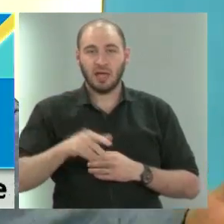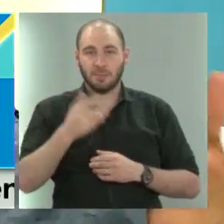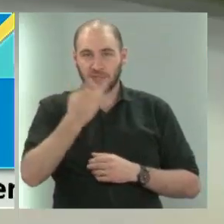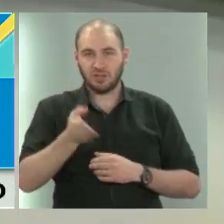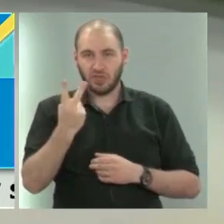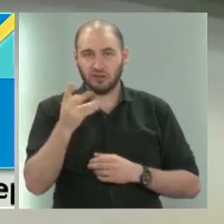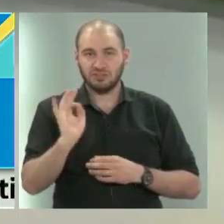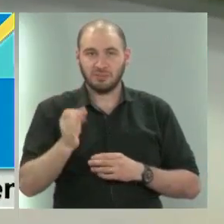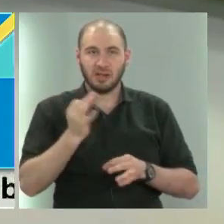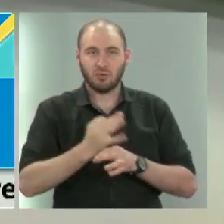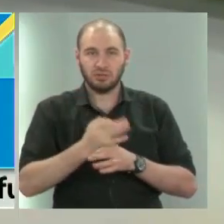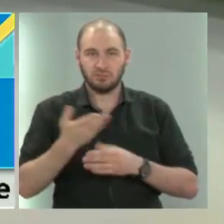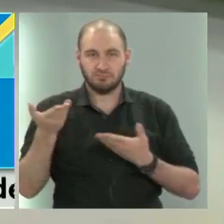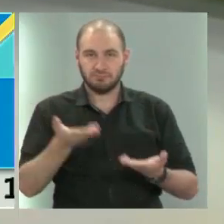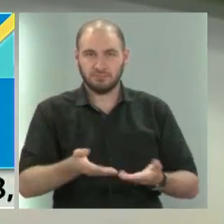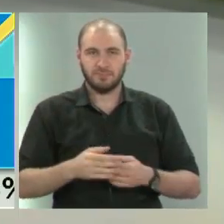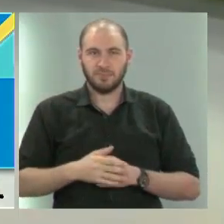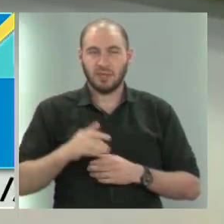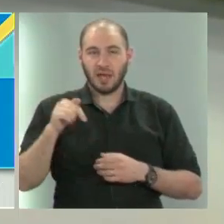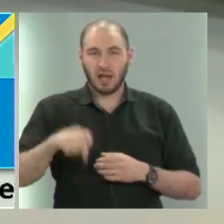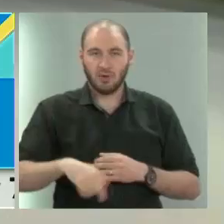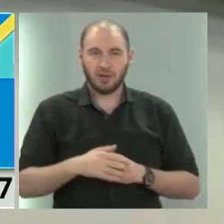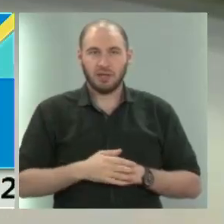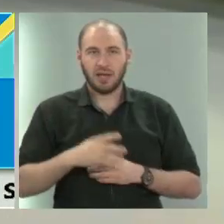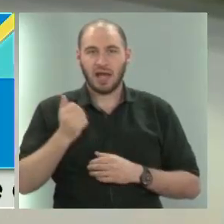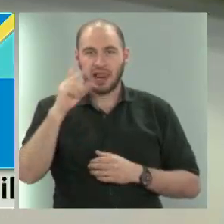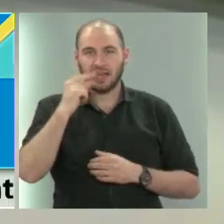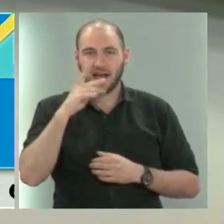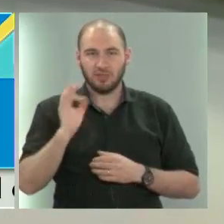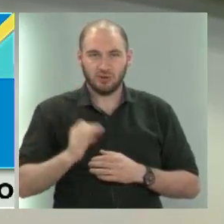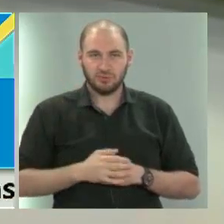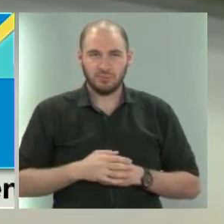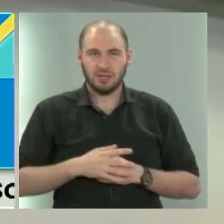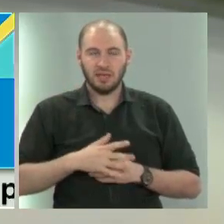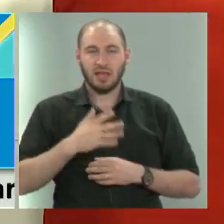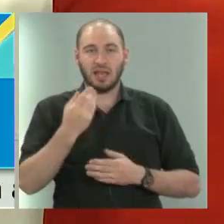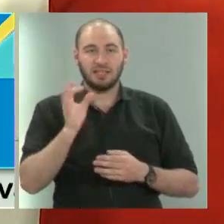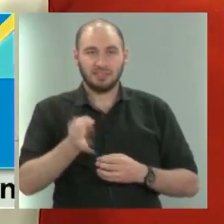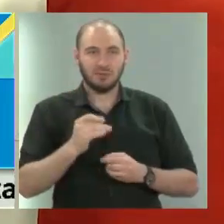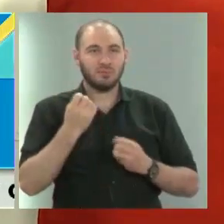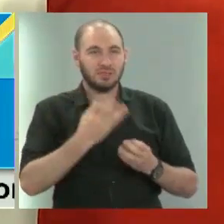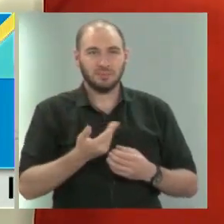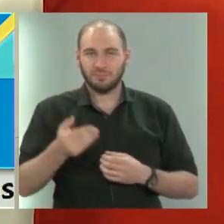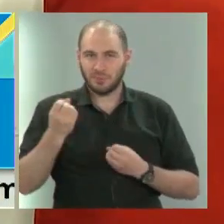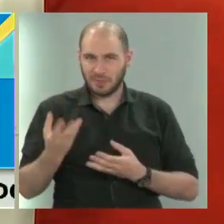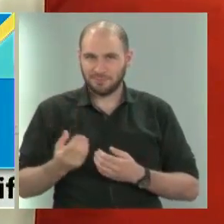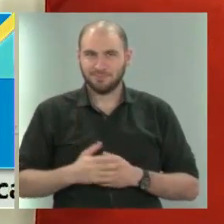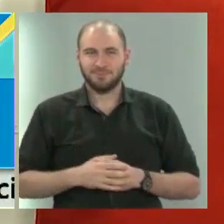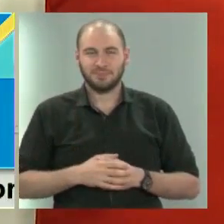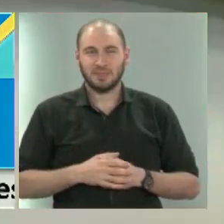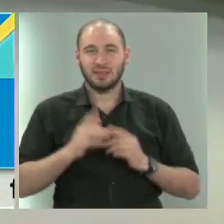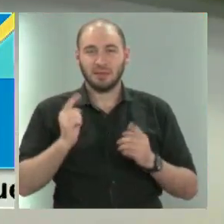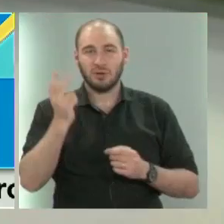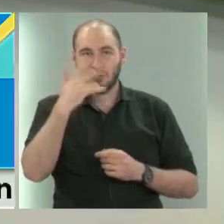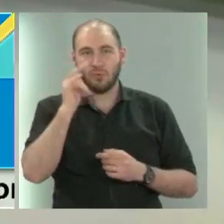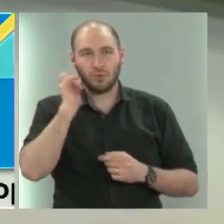2 especialistas en educación, a quienes paso a presentar en este momento. Alejandro Castro Santander, uno de los especialistas, ¿cómo le va? Muy bien. Y